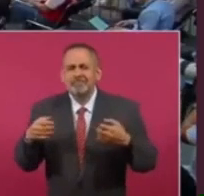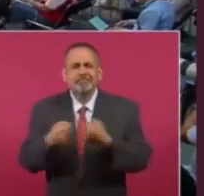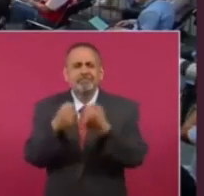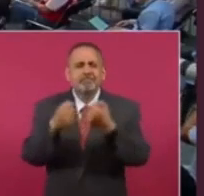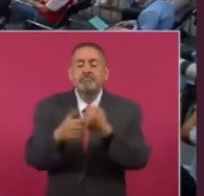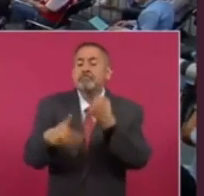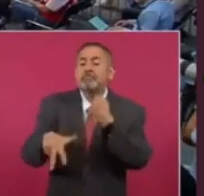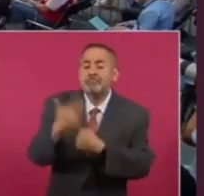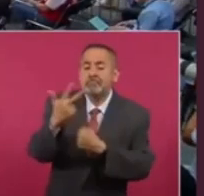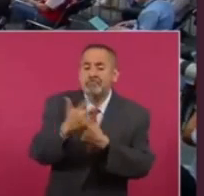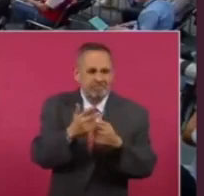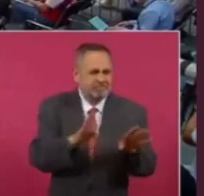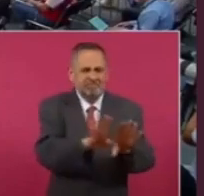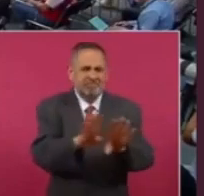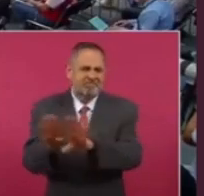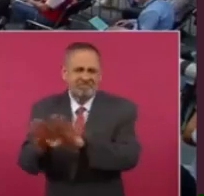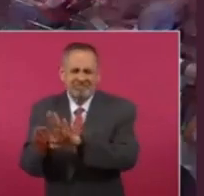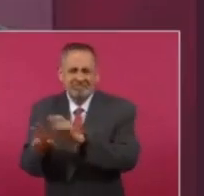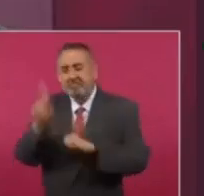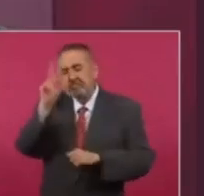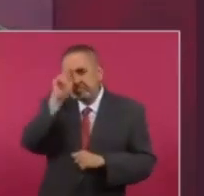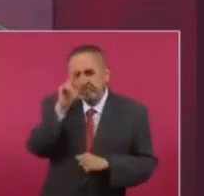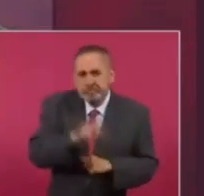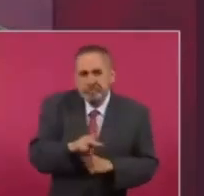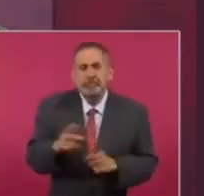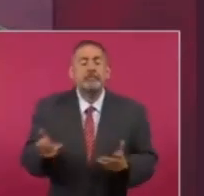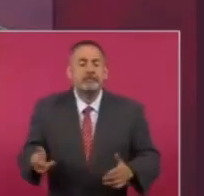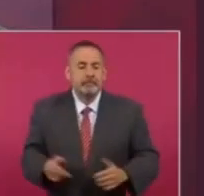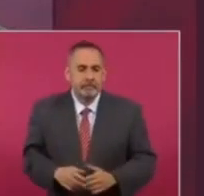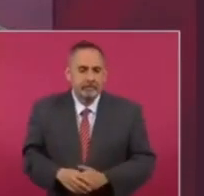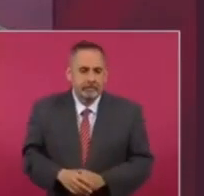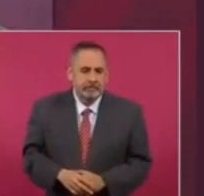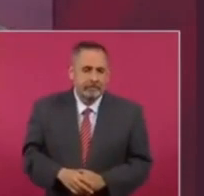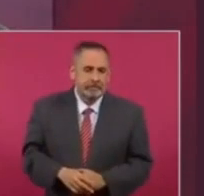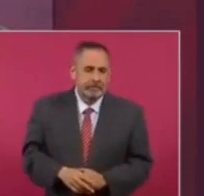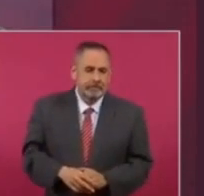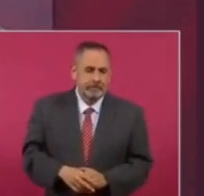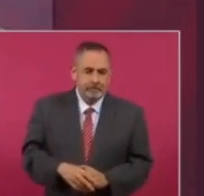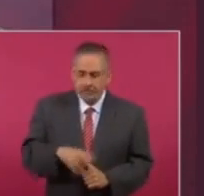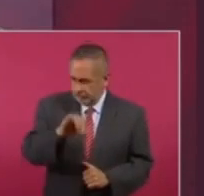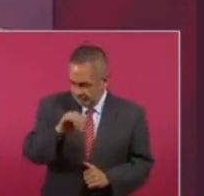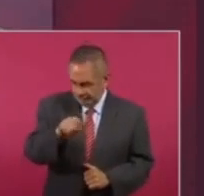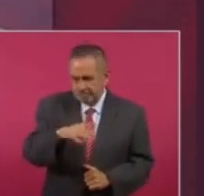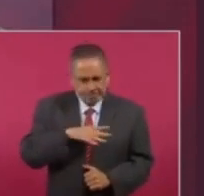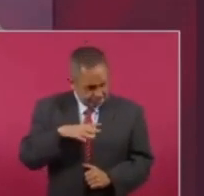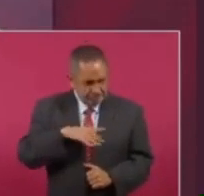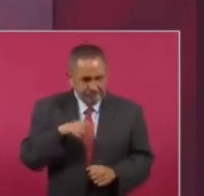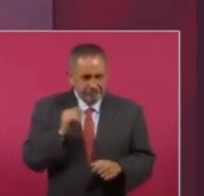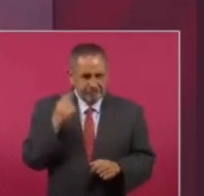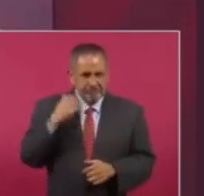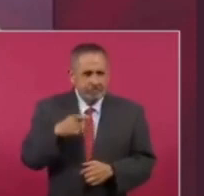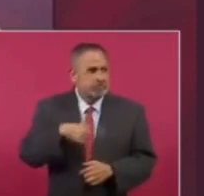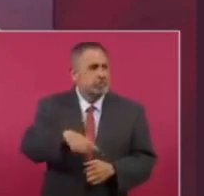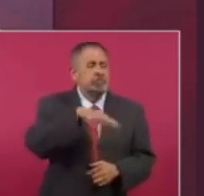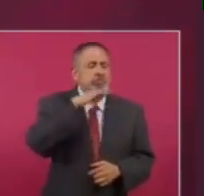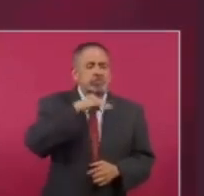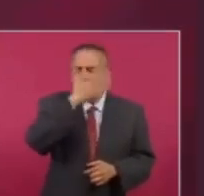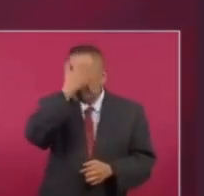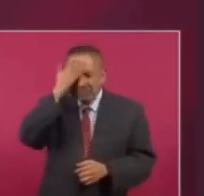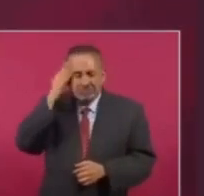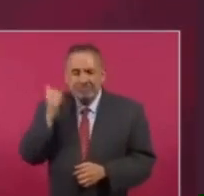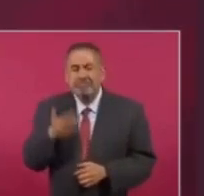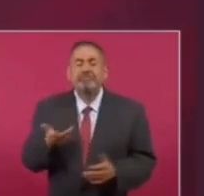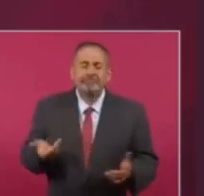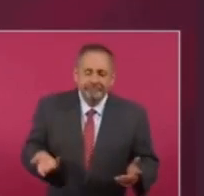López Obrador respaldó al gobernador Américo Villarreal al asegurar que es un hombre bueno en este sentido también dijo que los